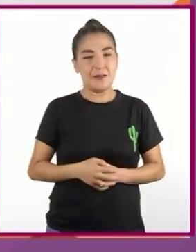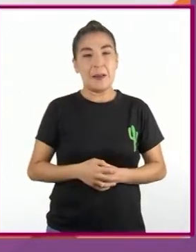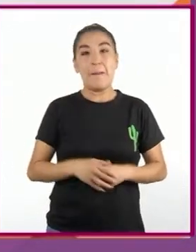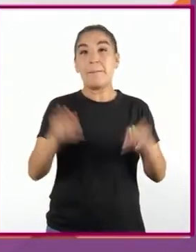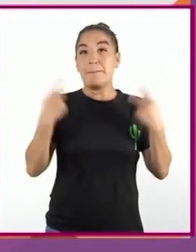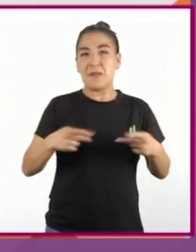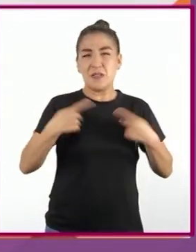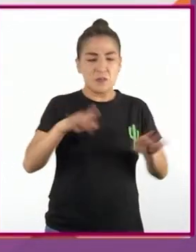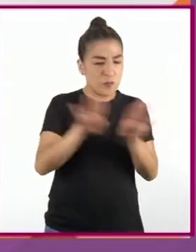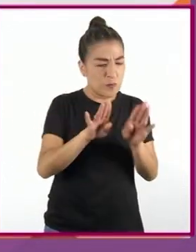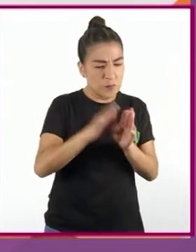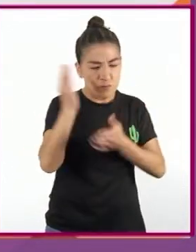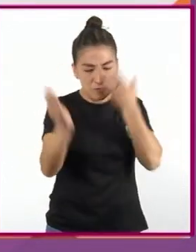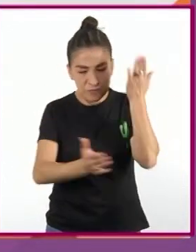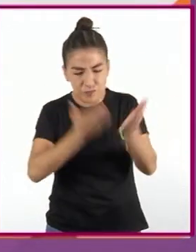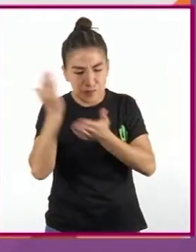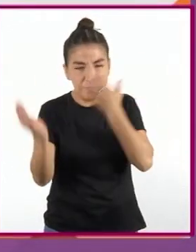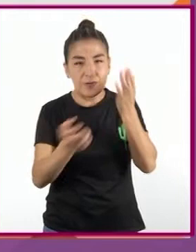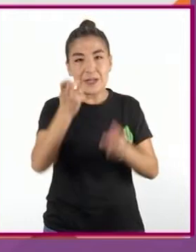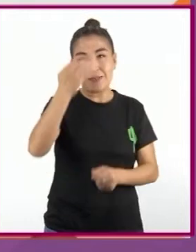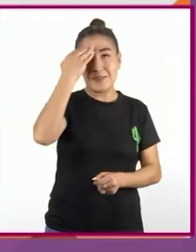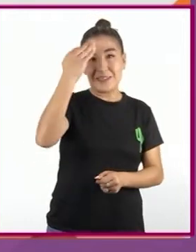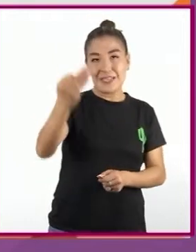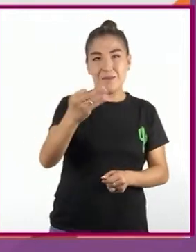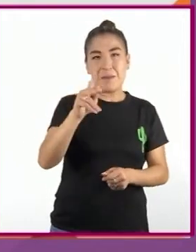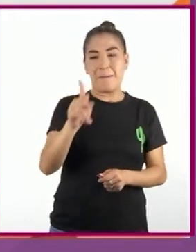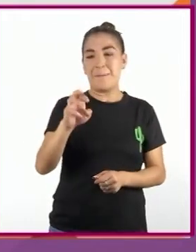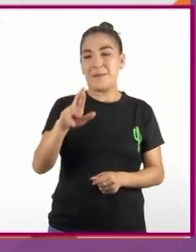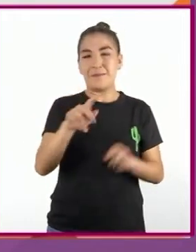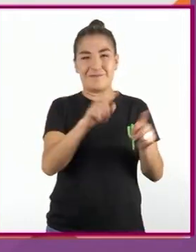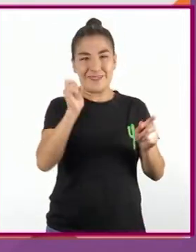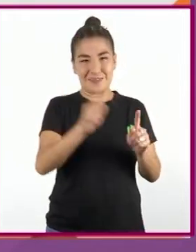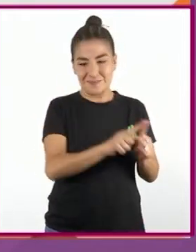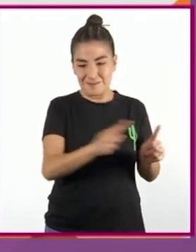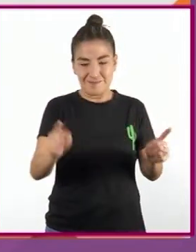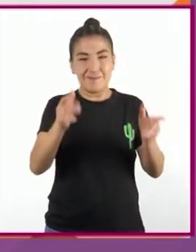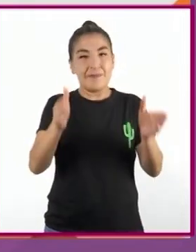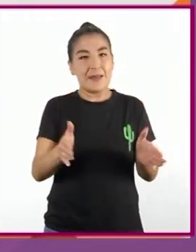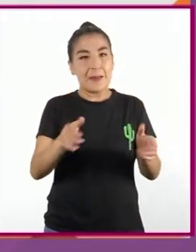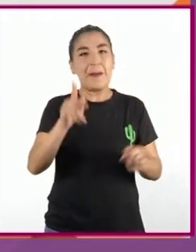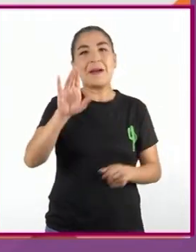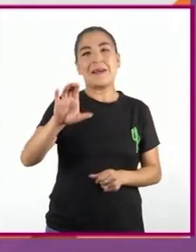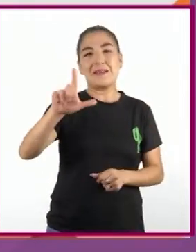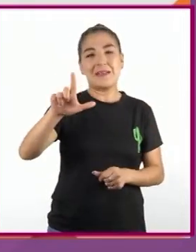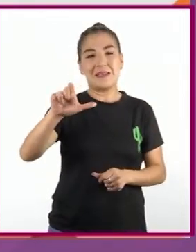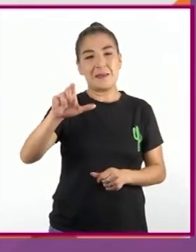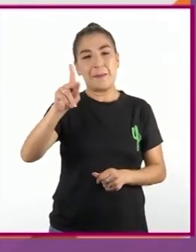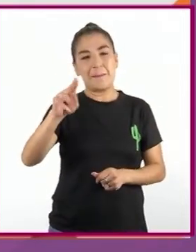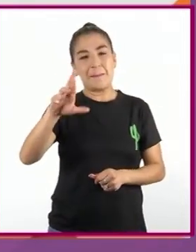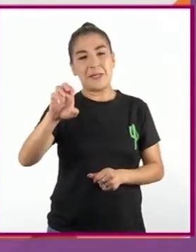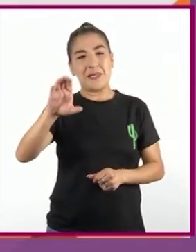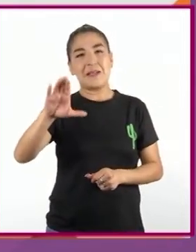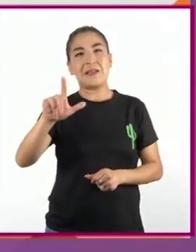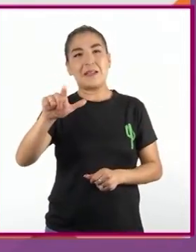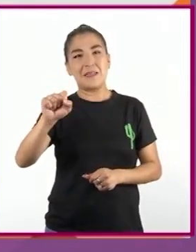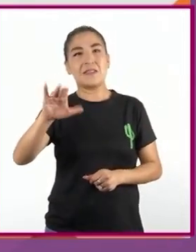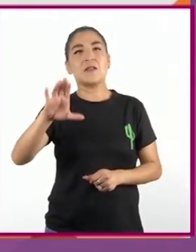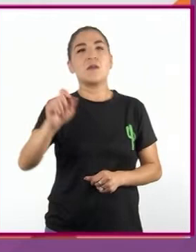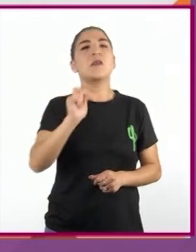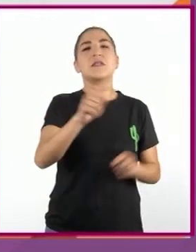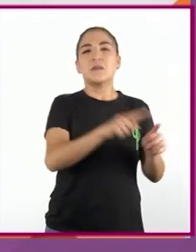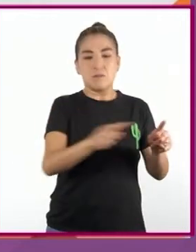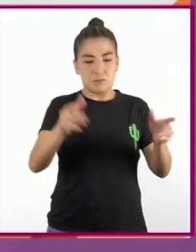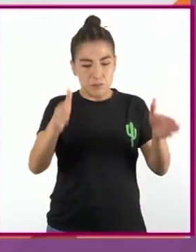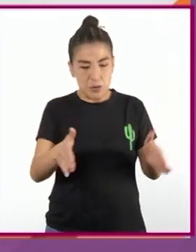presencia humana en la zona desde el periodo preclásico. Sin embargo, la época de esplendor de Cantona corresponde